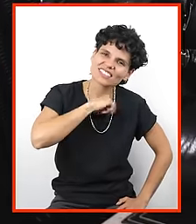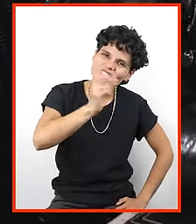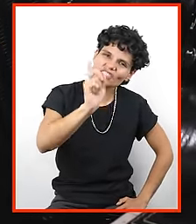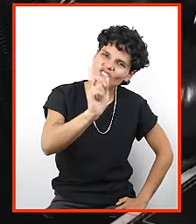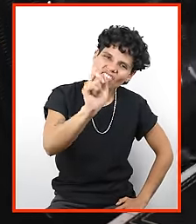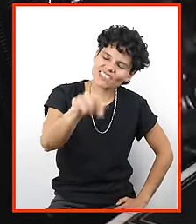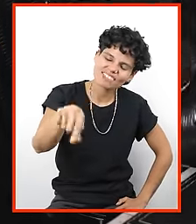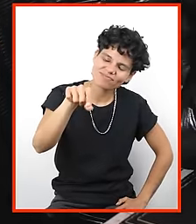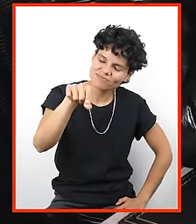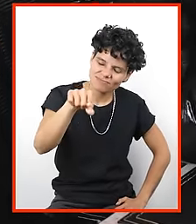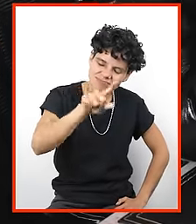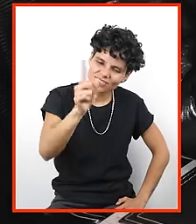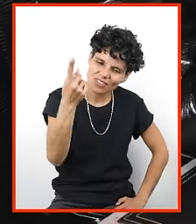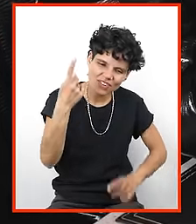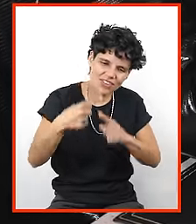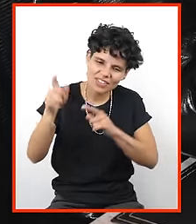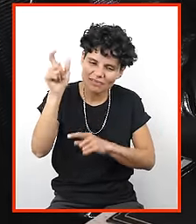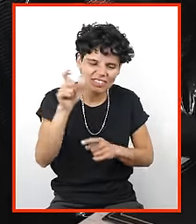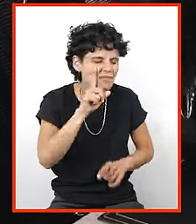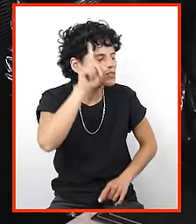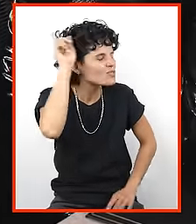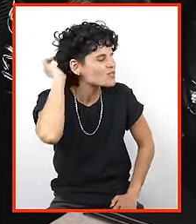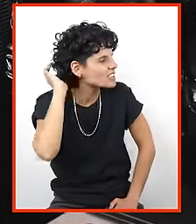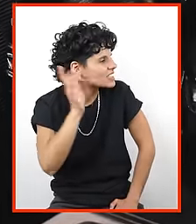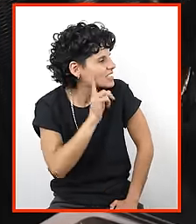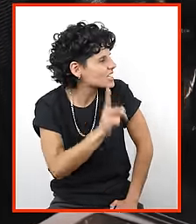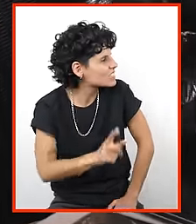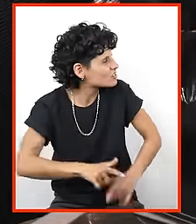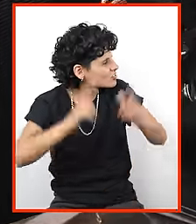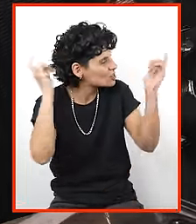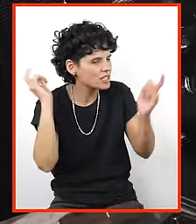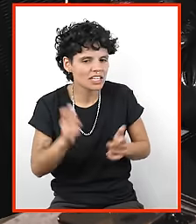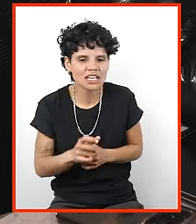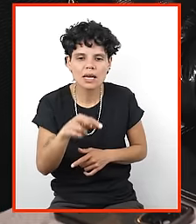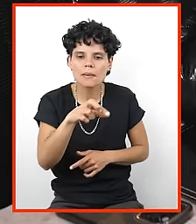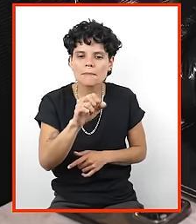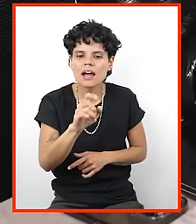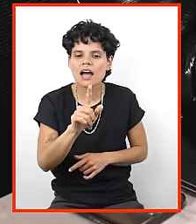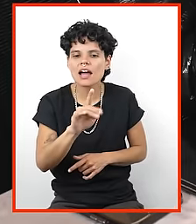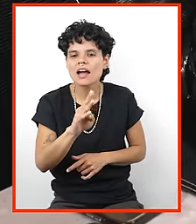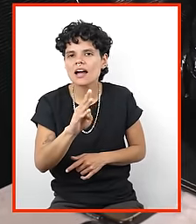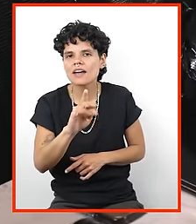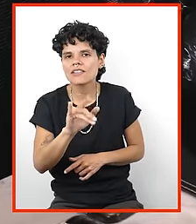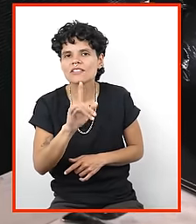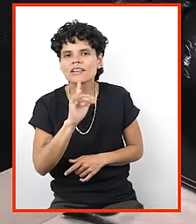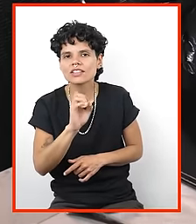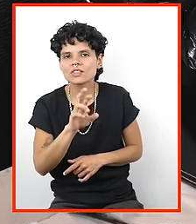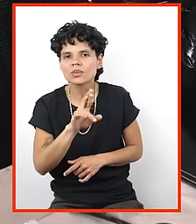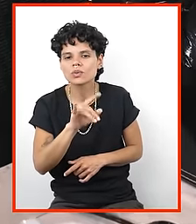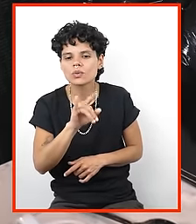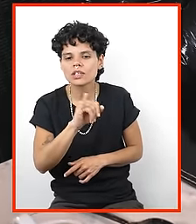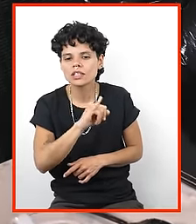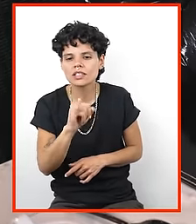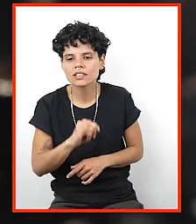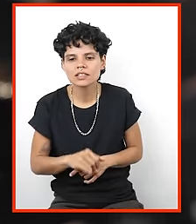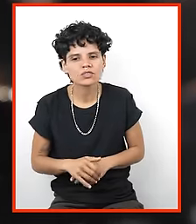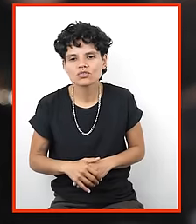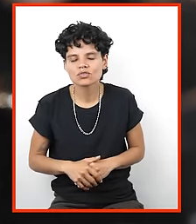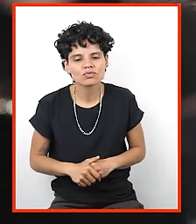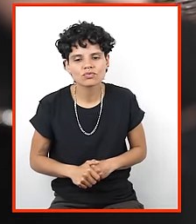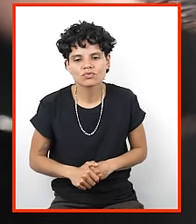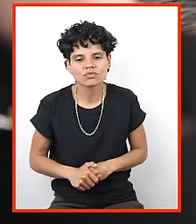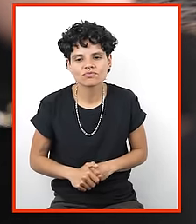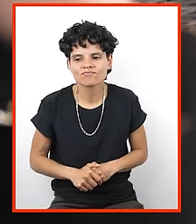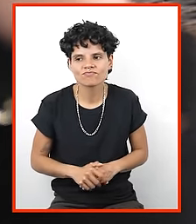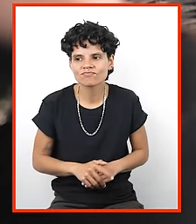persona. Puta la weá, ¿quién era, weón? Me voy ¿Pablito a acordar. Ruiz? ¿Pablito Ruiz? No, es que te juro que era... Tal vez